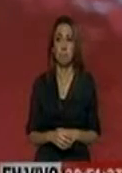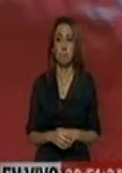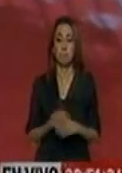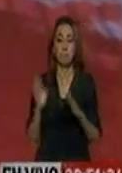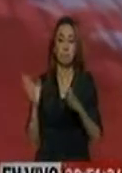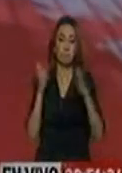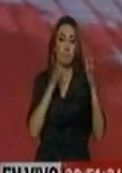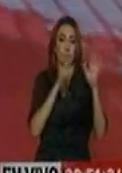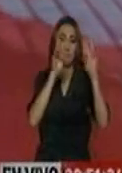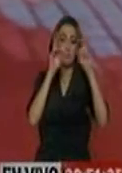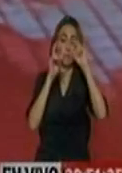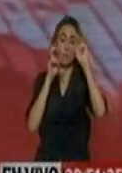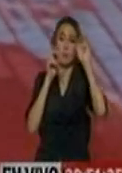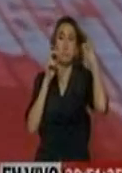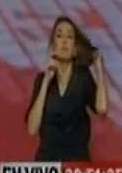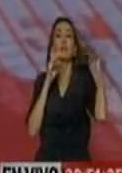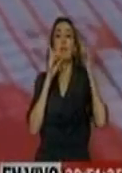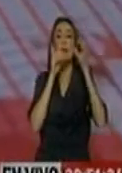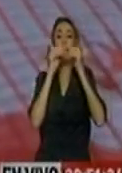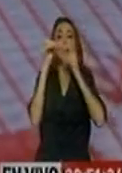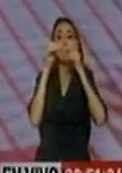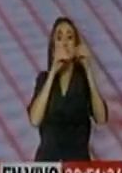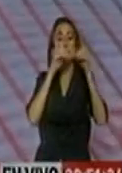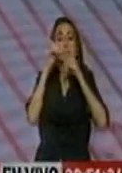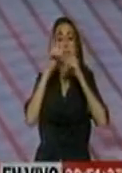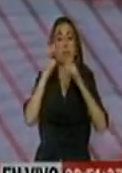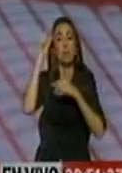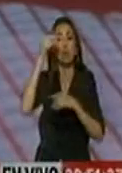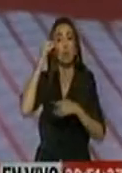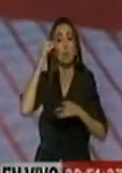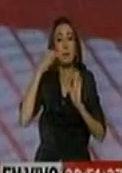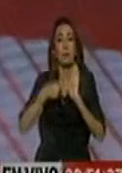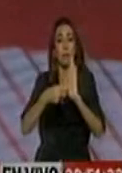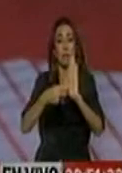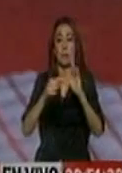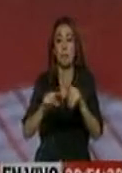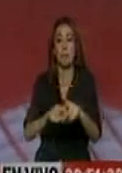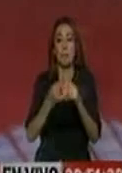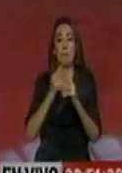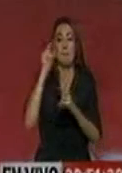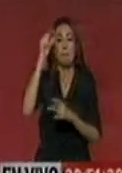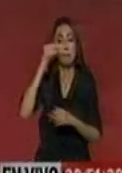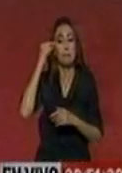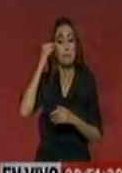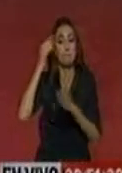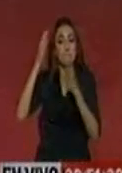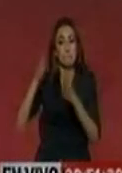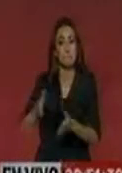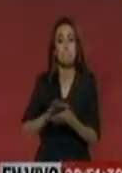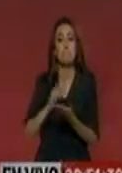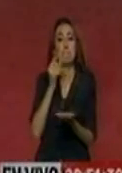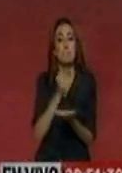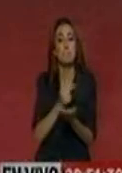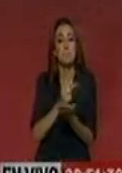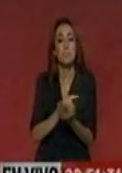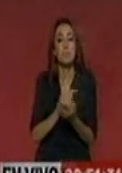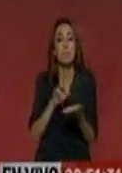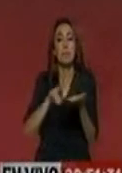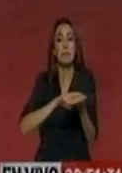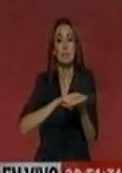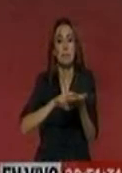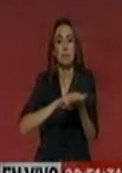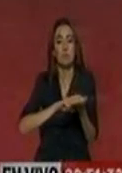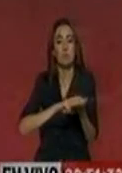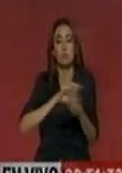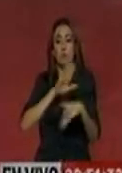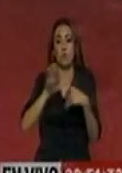Vamos con otro tema. Como parte del diálogo que promueve el gobierno nacional, el gobernador del Guayas se reunió con estudiantes de medicina de la Universidad de